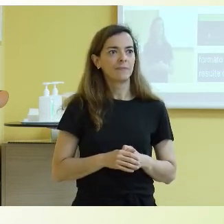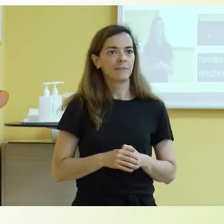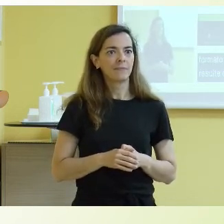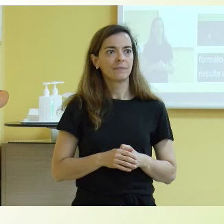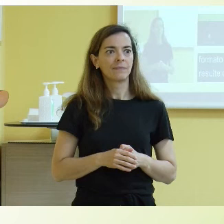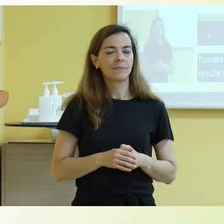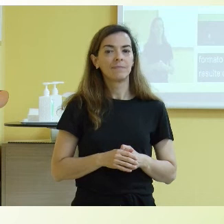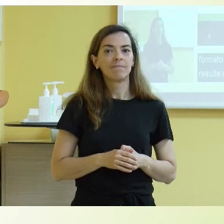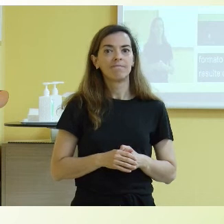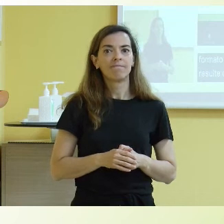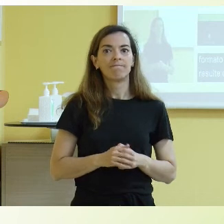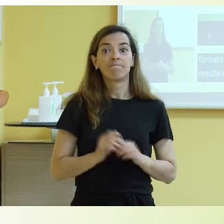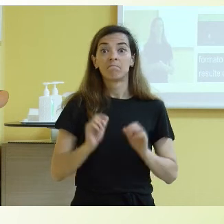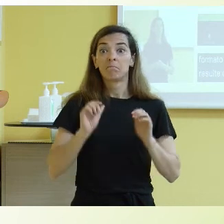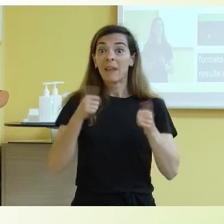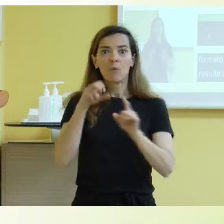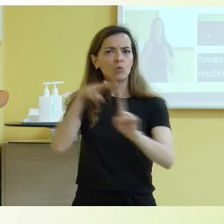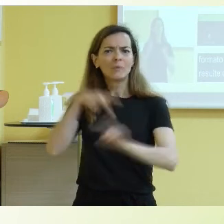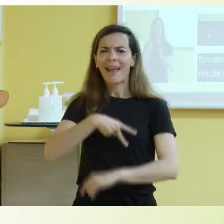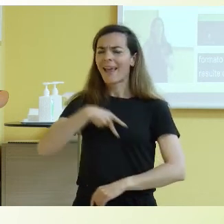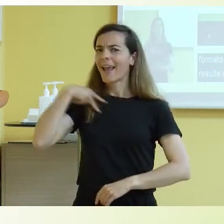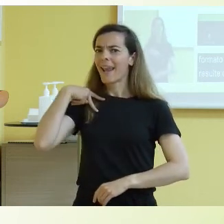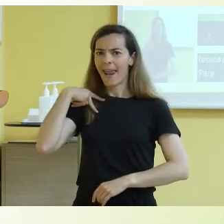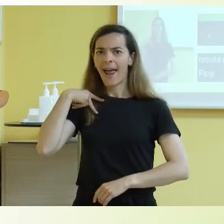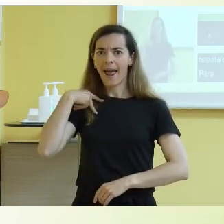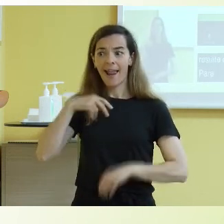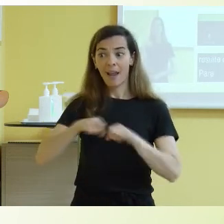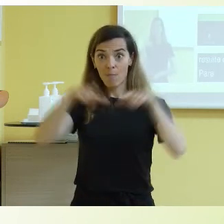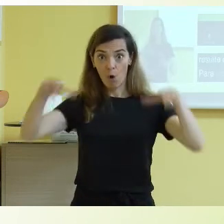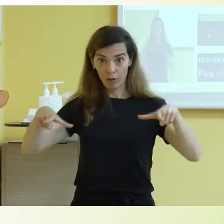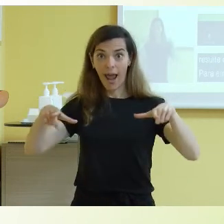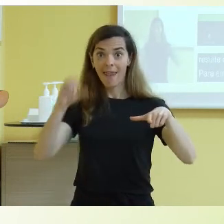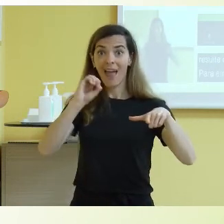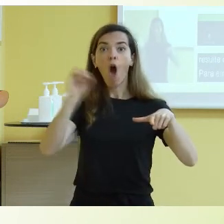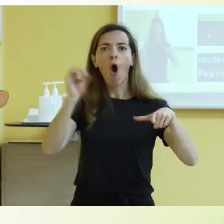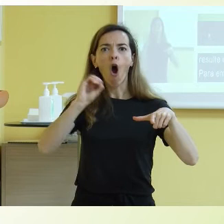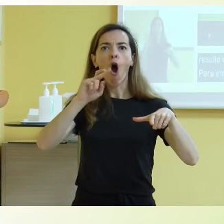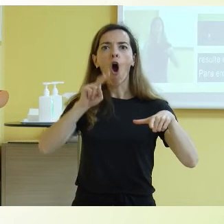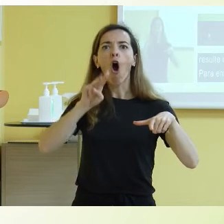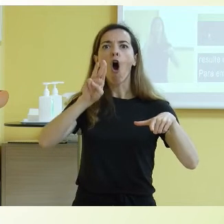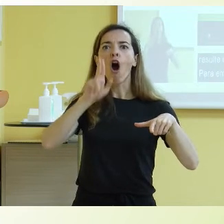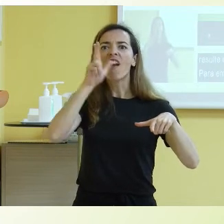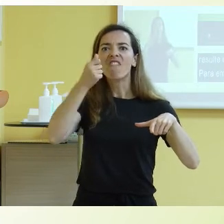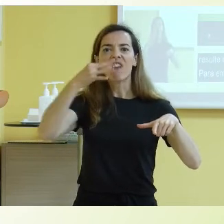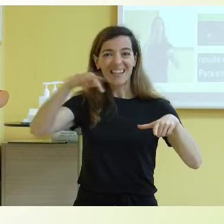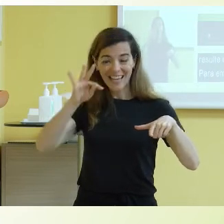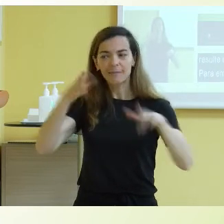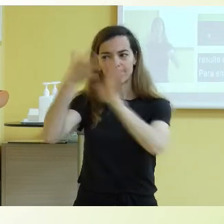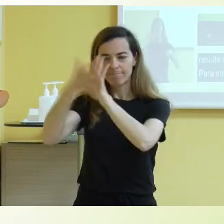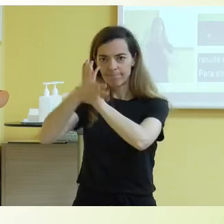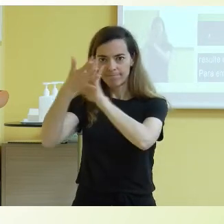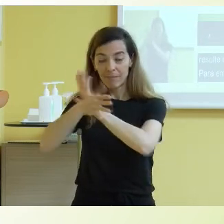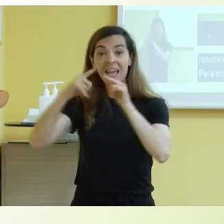Para empezar voy a ofrecer una visión general de Orfanet para los que no lo conozcáis y después me centraré en